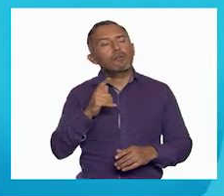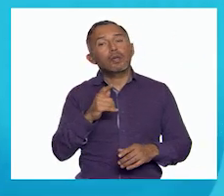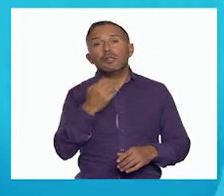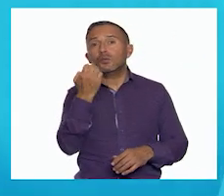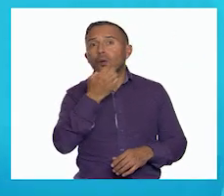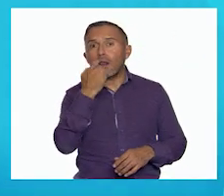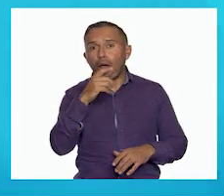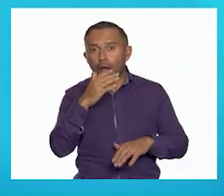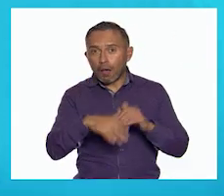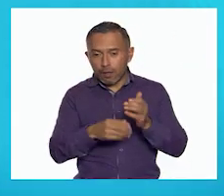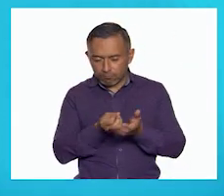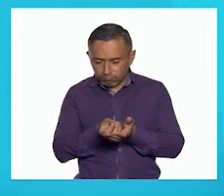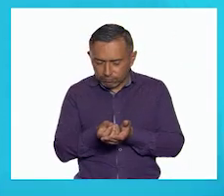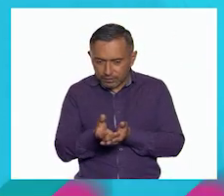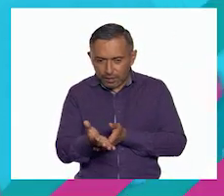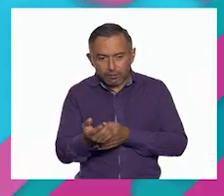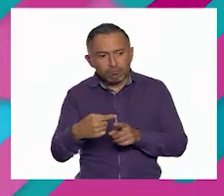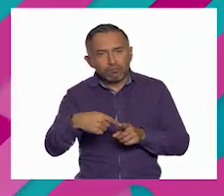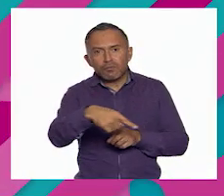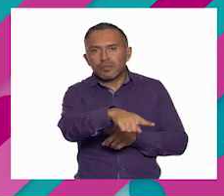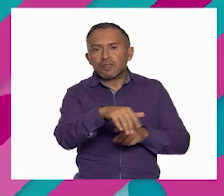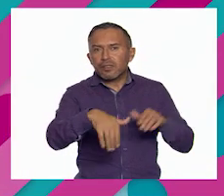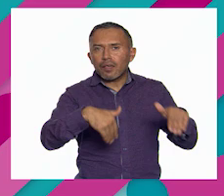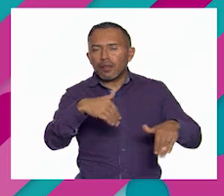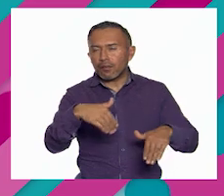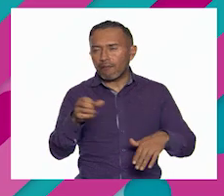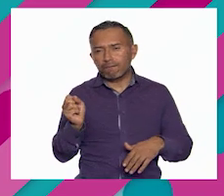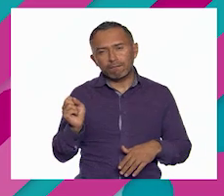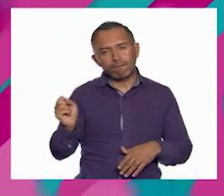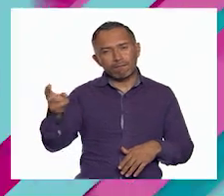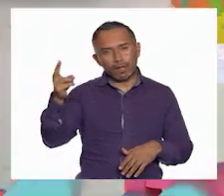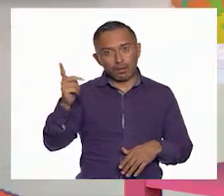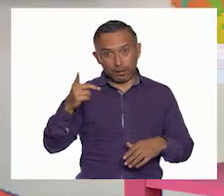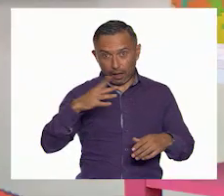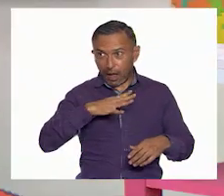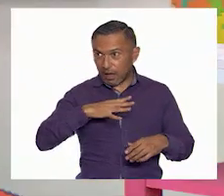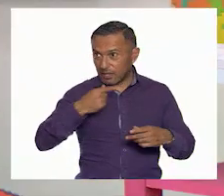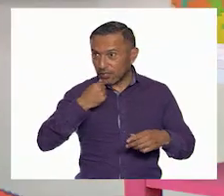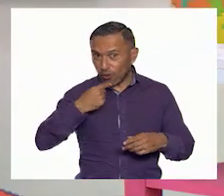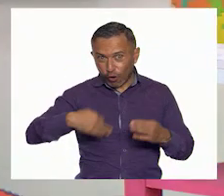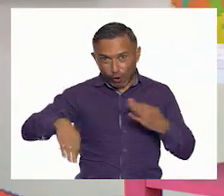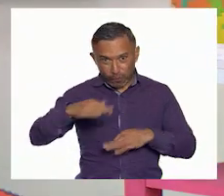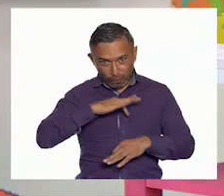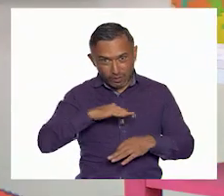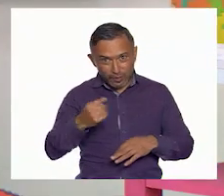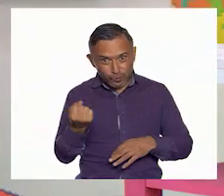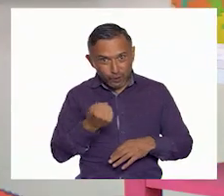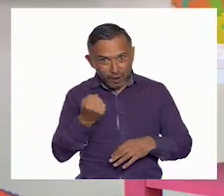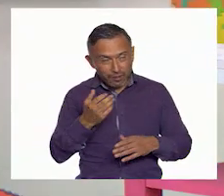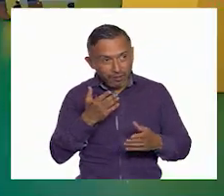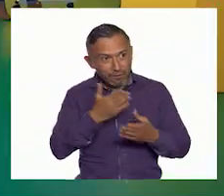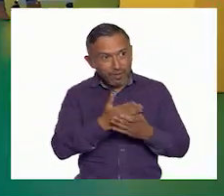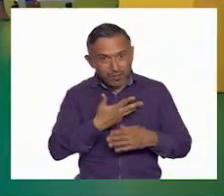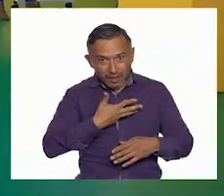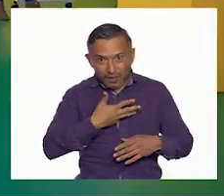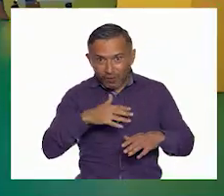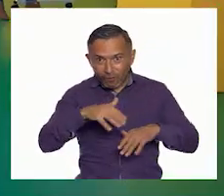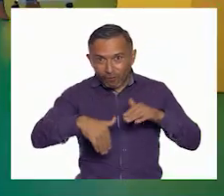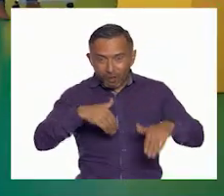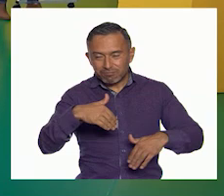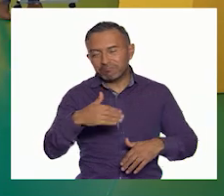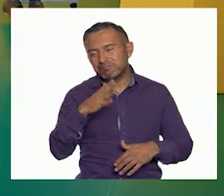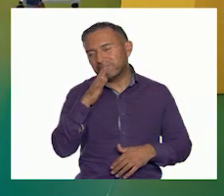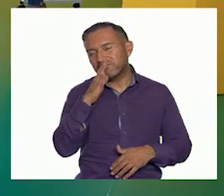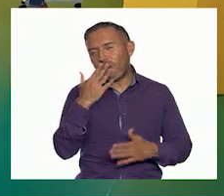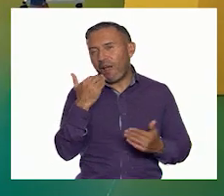de la escuela. ¿Se imaginan ustedes? No todos tienen esa fortuna. Él tenía la suerte de poder salir de la escuela e irse